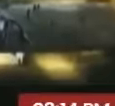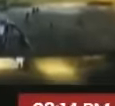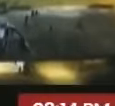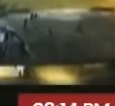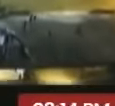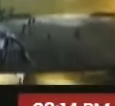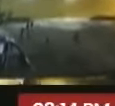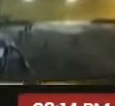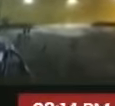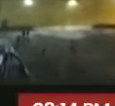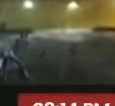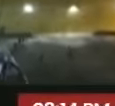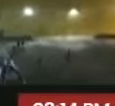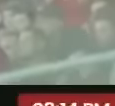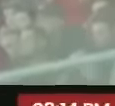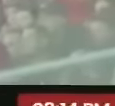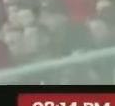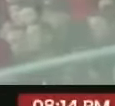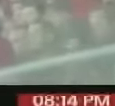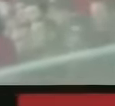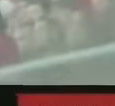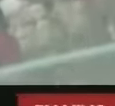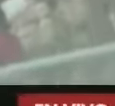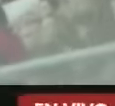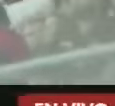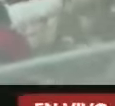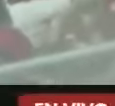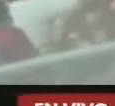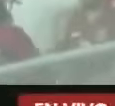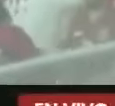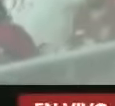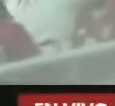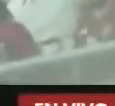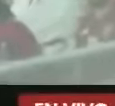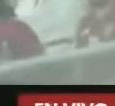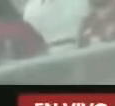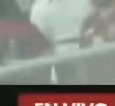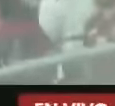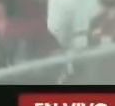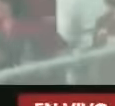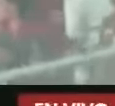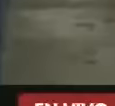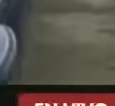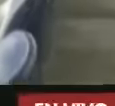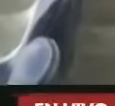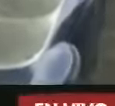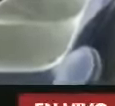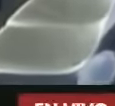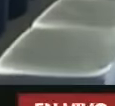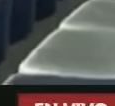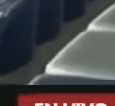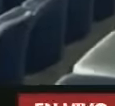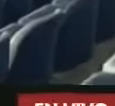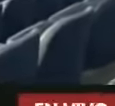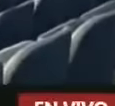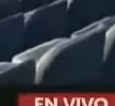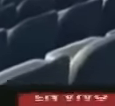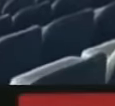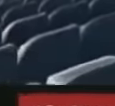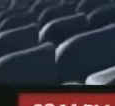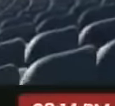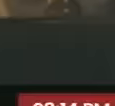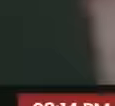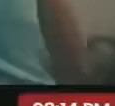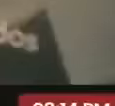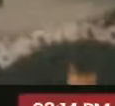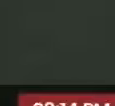Conocido como la Joya de Oriente o el Coloso de Maturín, este recinto deportivo tiene la capacidad de albergar a unos